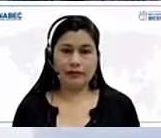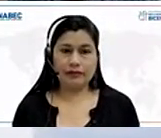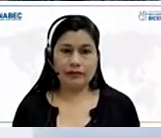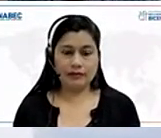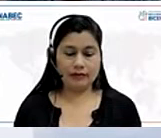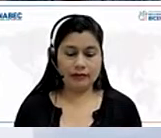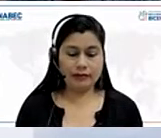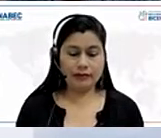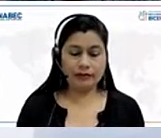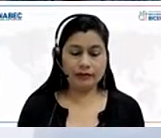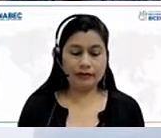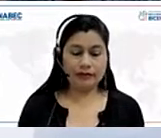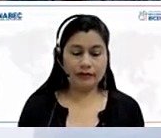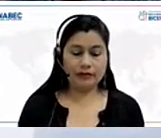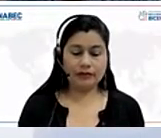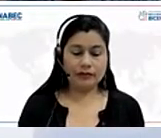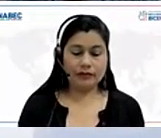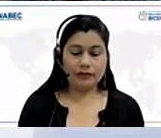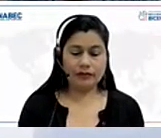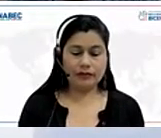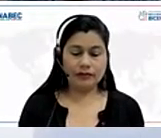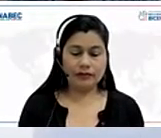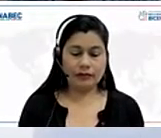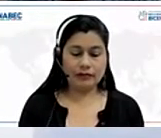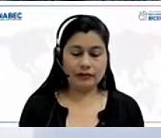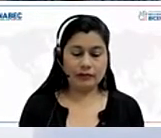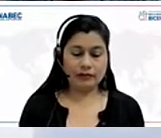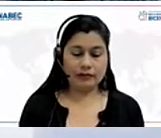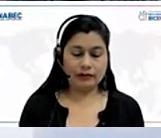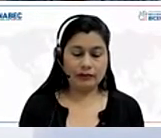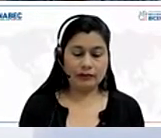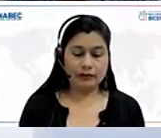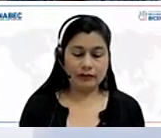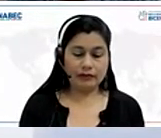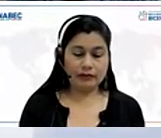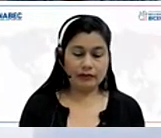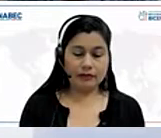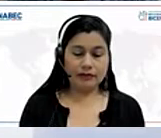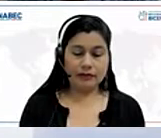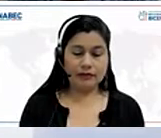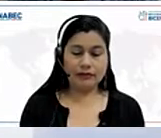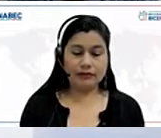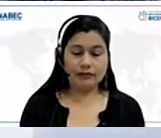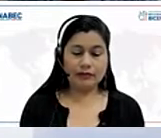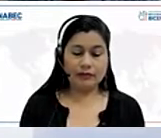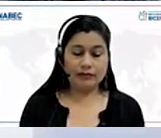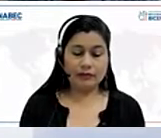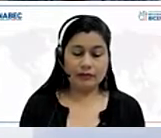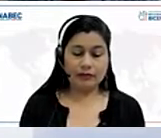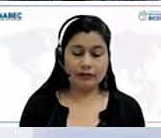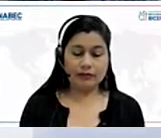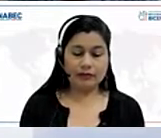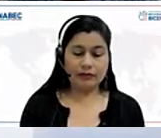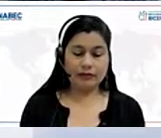uno ya está con los estudios de la carrera concluidos, no todos los 10 ciclos con sus notas